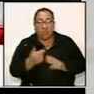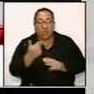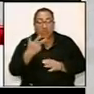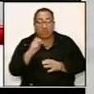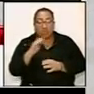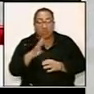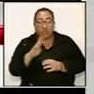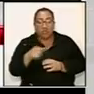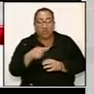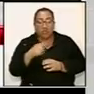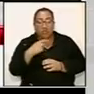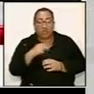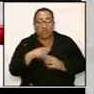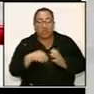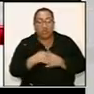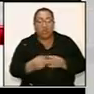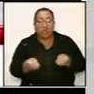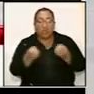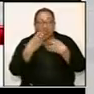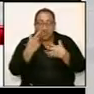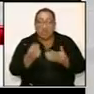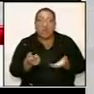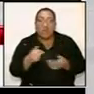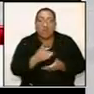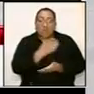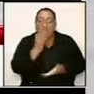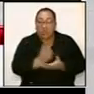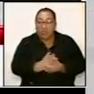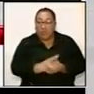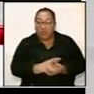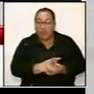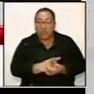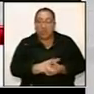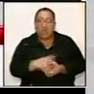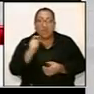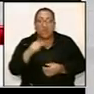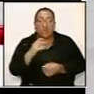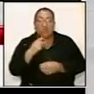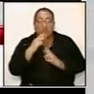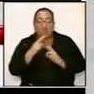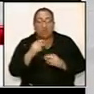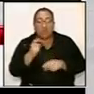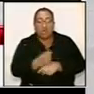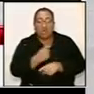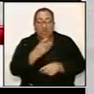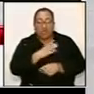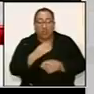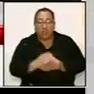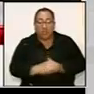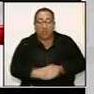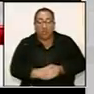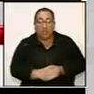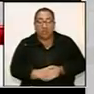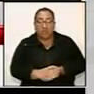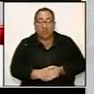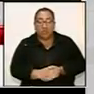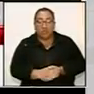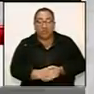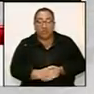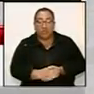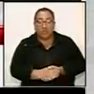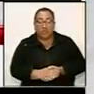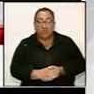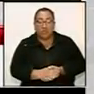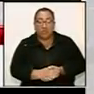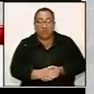mil niños nos señala que este problema requiere de una respuesta del Estado. Lamentablemente, la